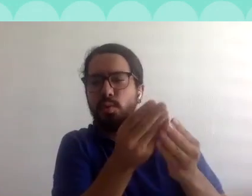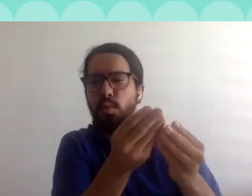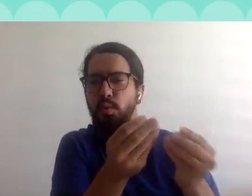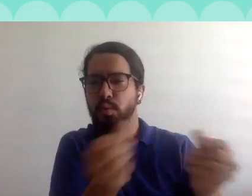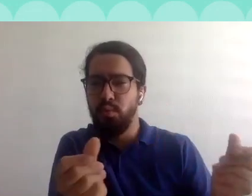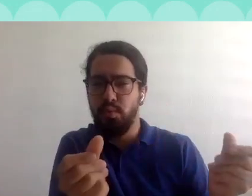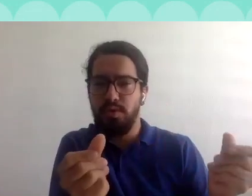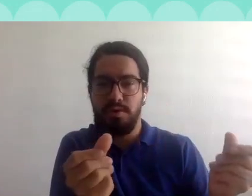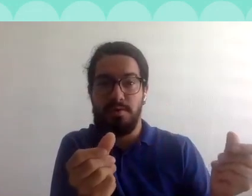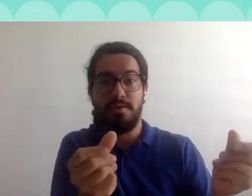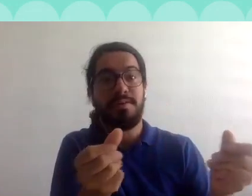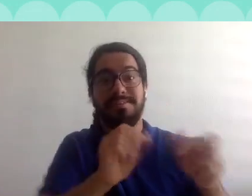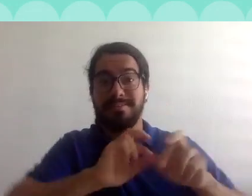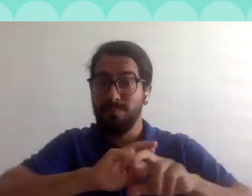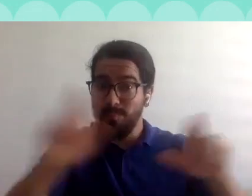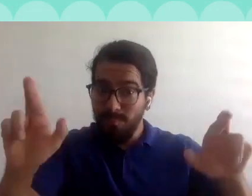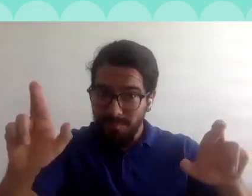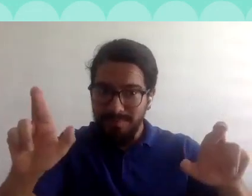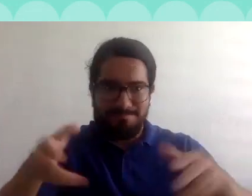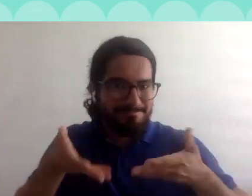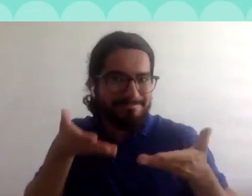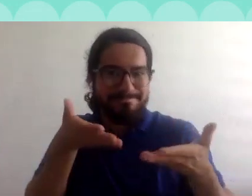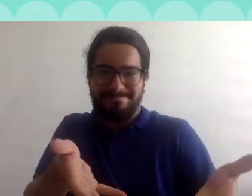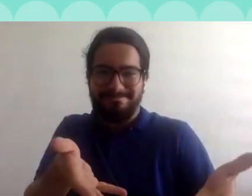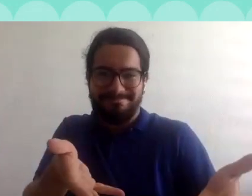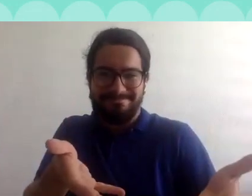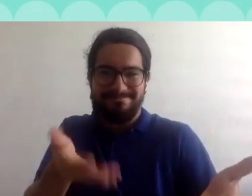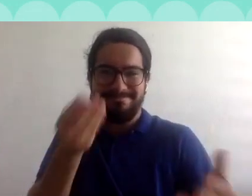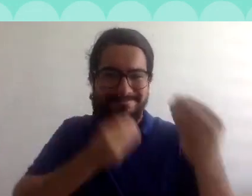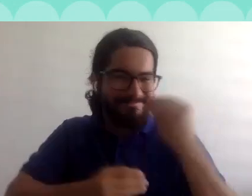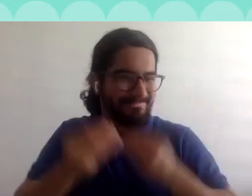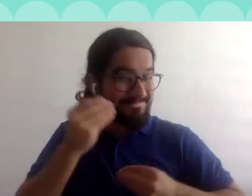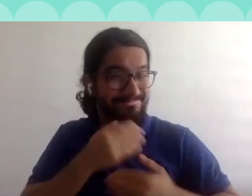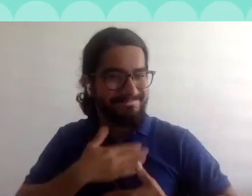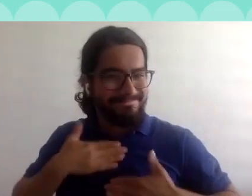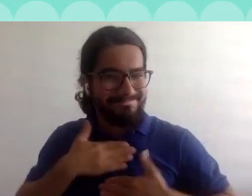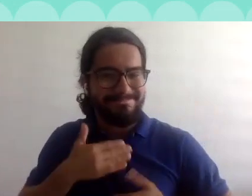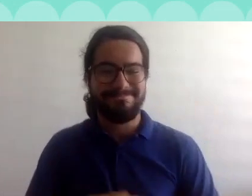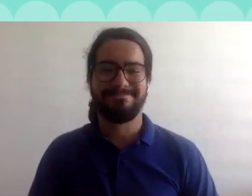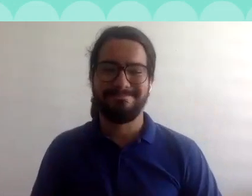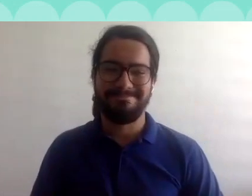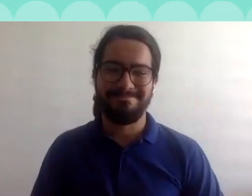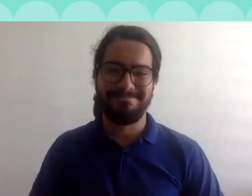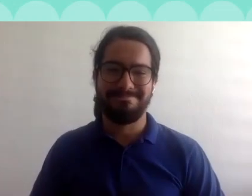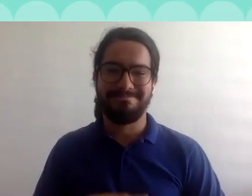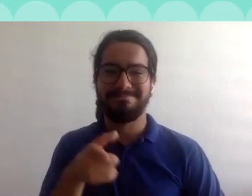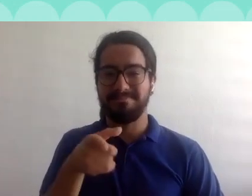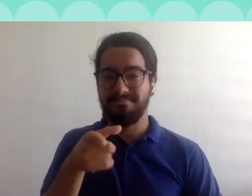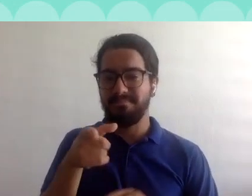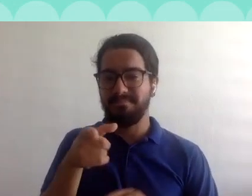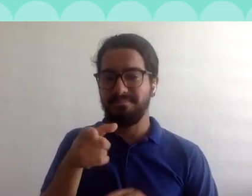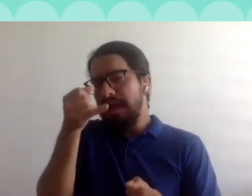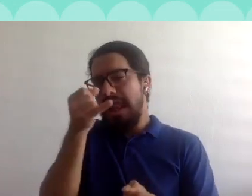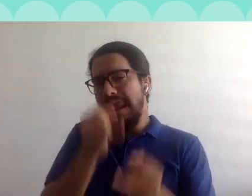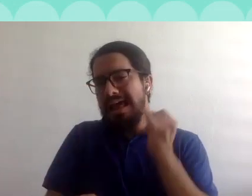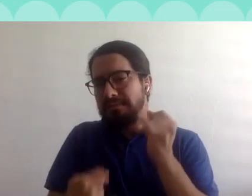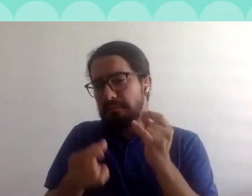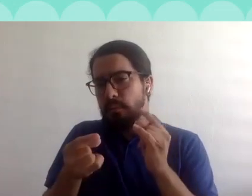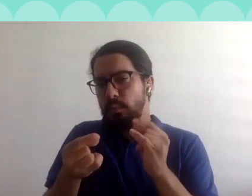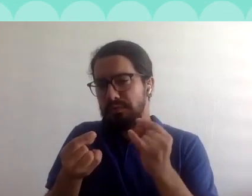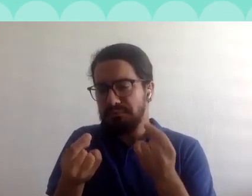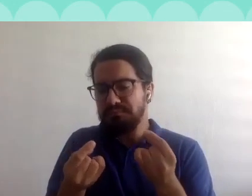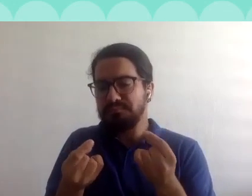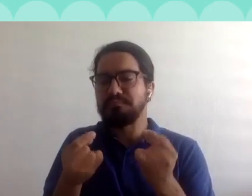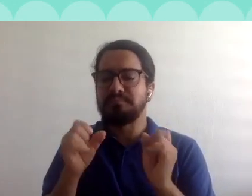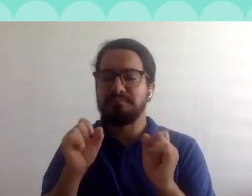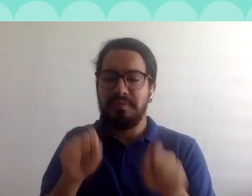listo. Tan, tan. Y al final nomás le agregas poquito perejil al final,